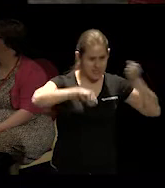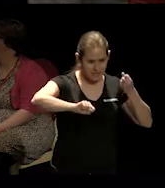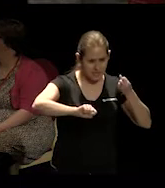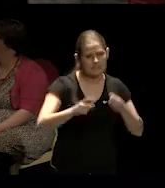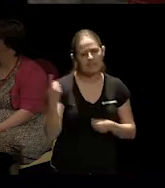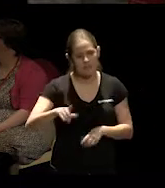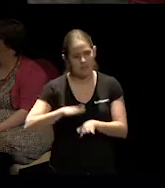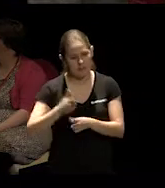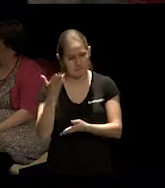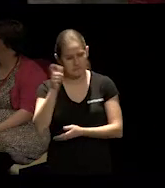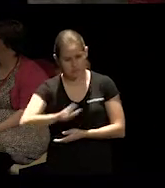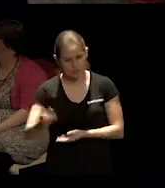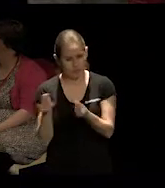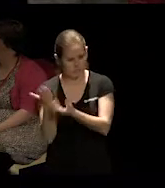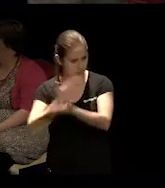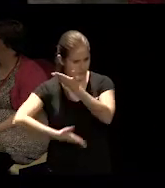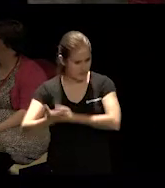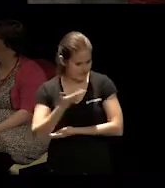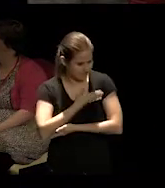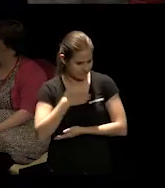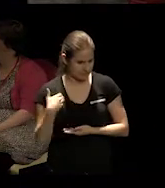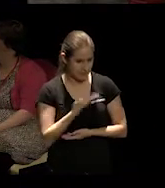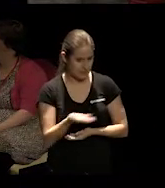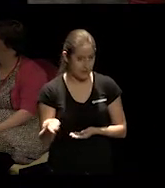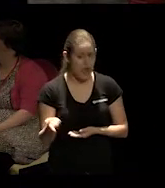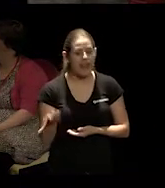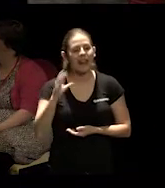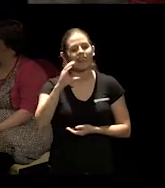discapacidad. Y el CESIA ofrece